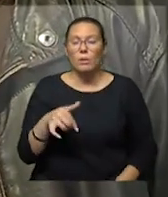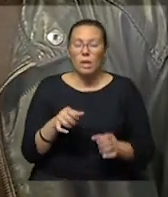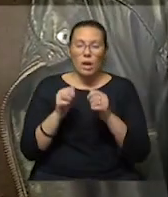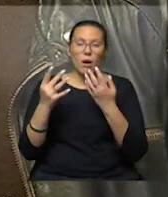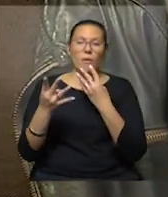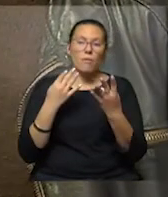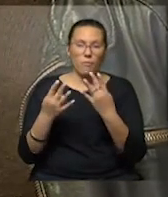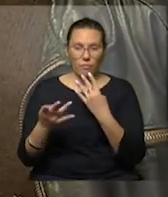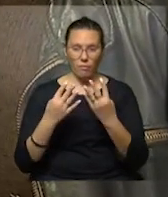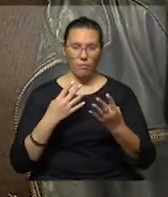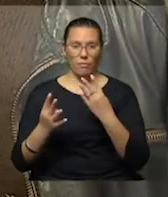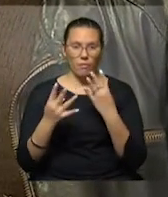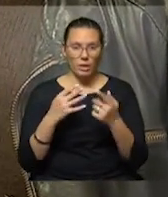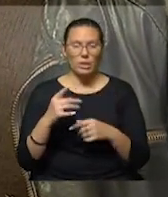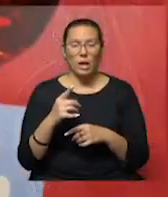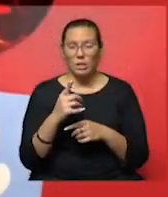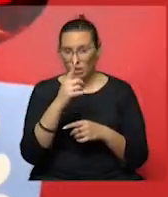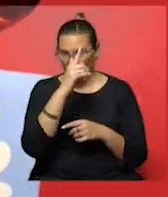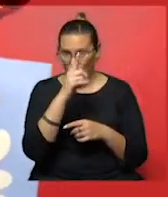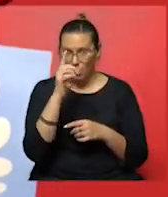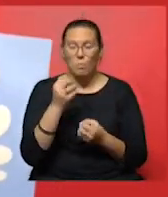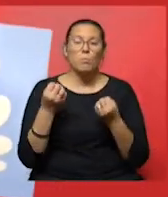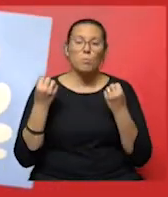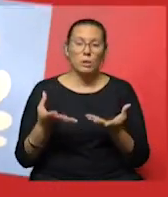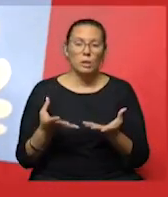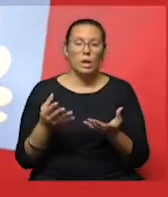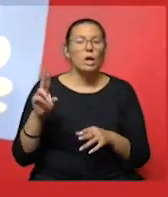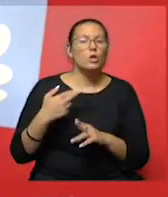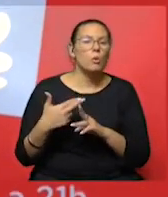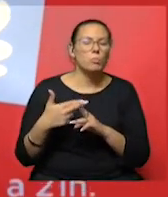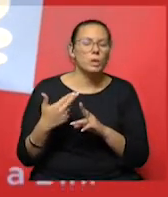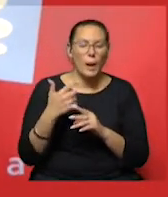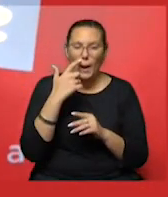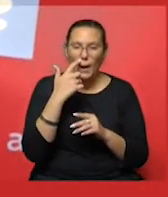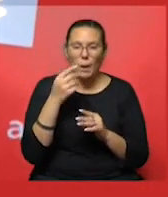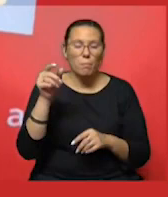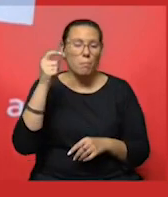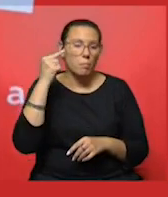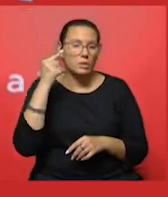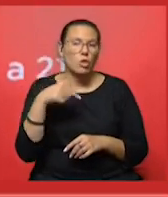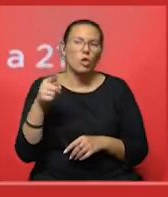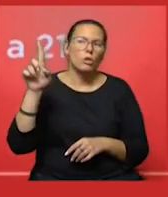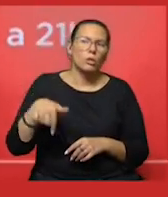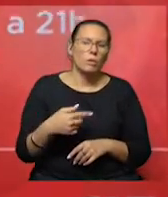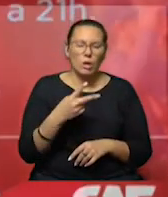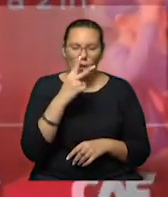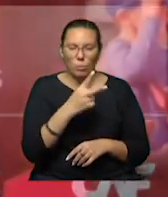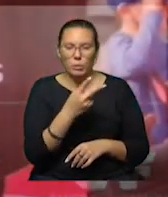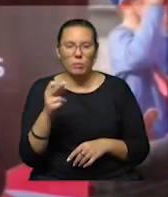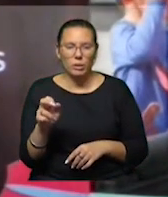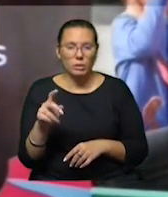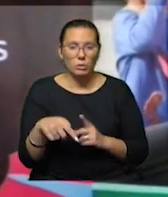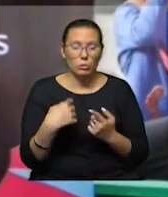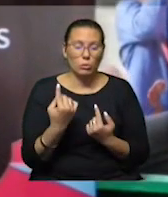este de de Madrid Pero porque está rastro fue pensado por el de donde venimos no en el 2020 cuando